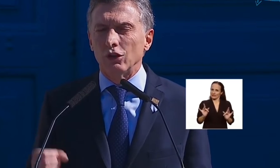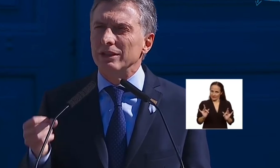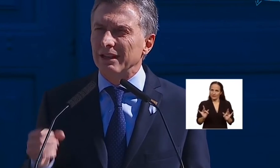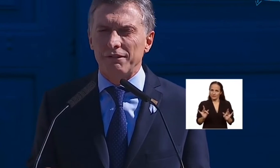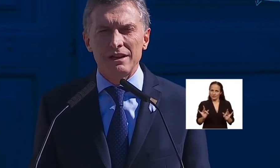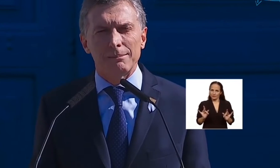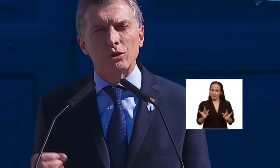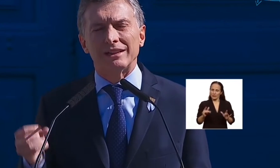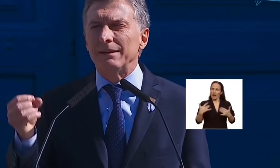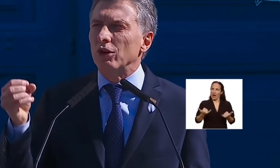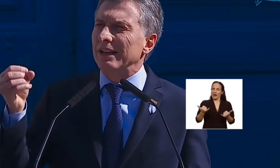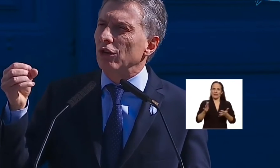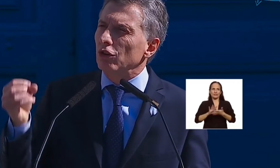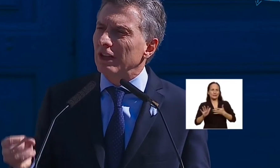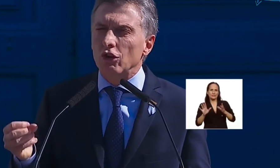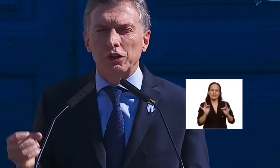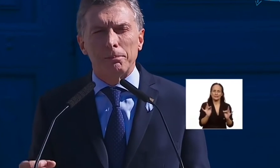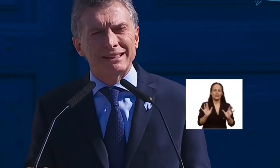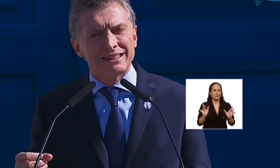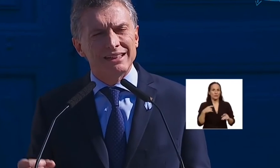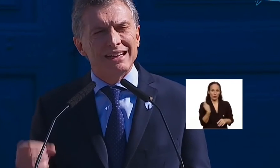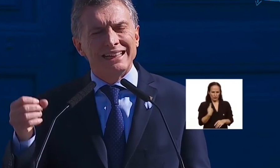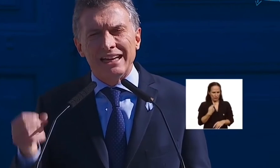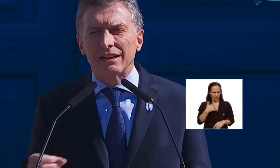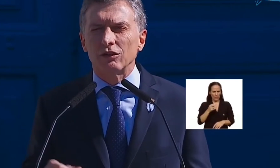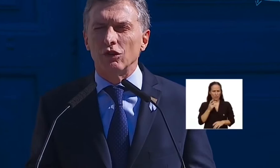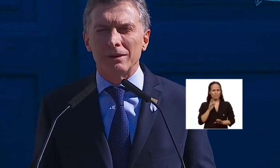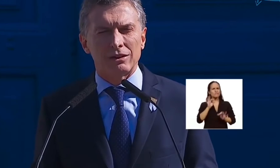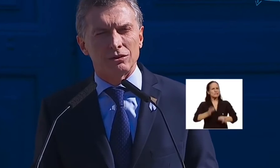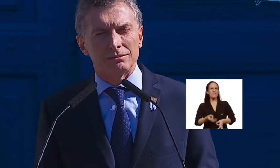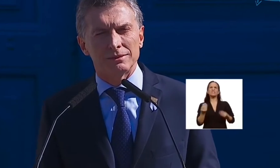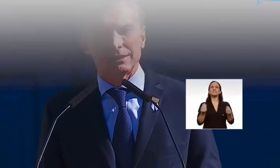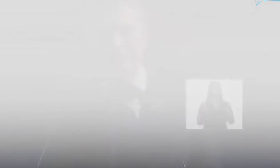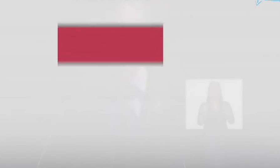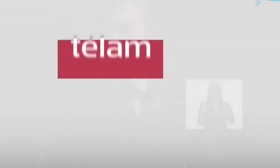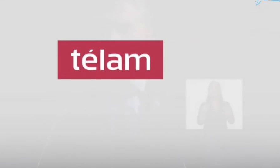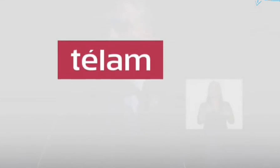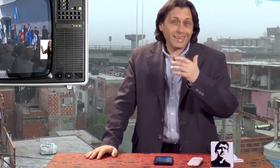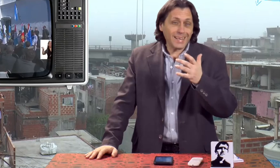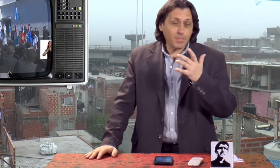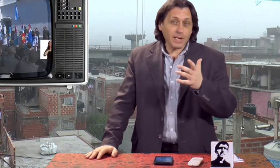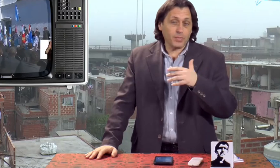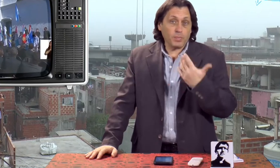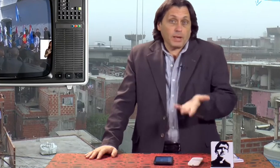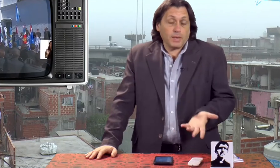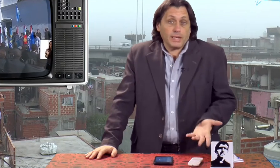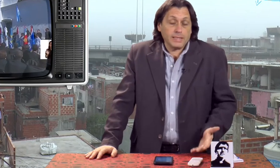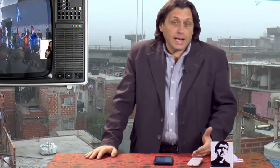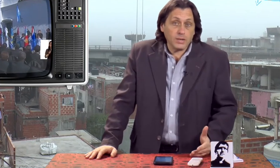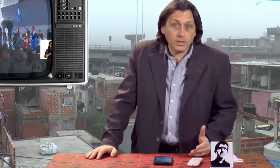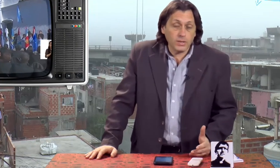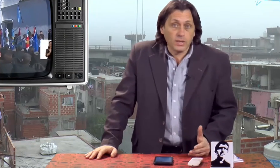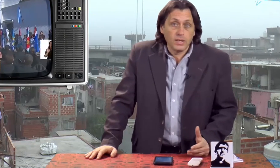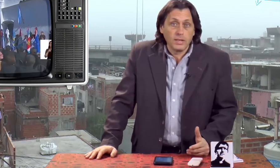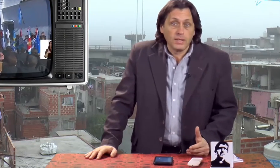que nos desafía porque tenemos que reconocer lo que nos pasa y ahí resolverlo. Cada párrafo es para decir